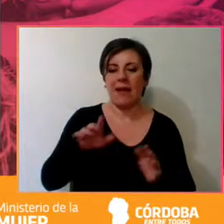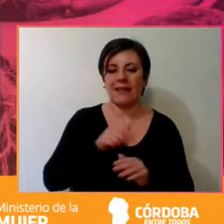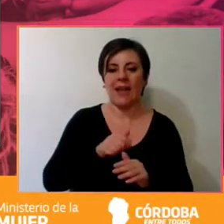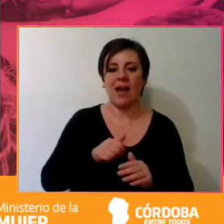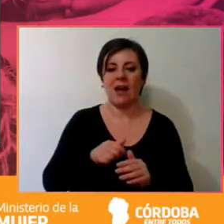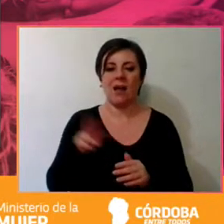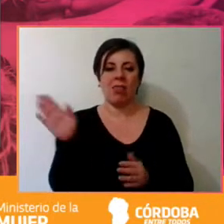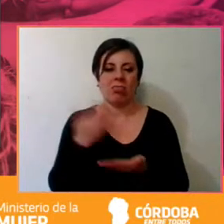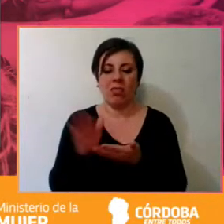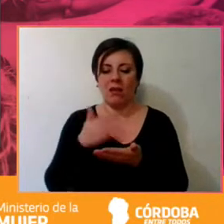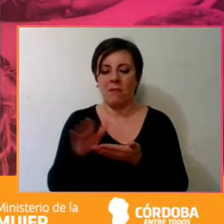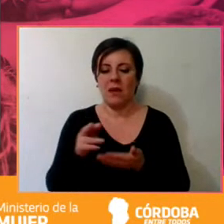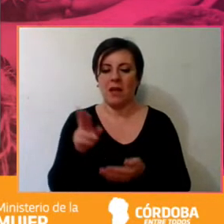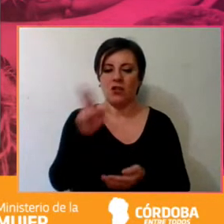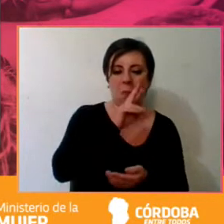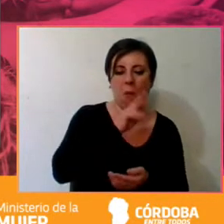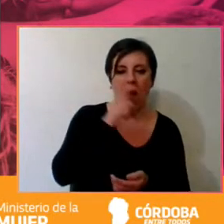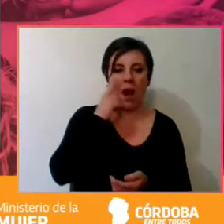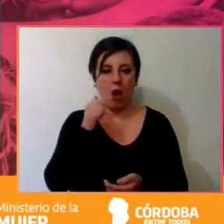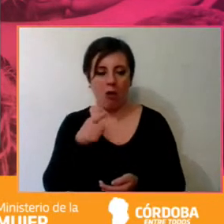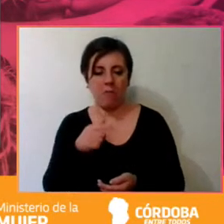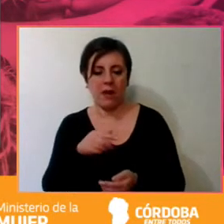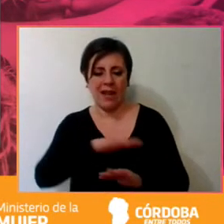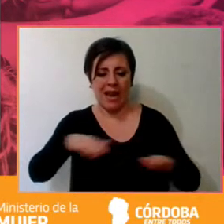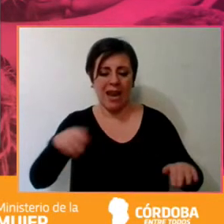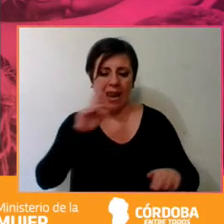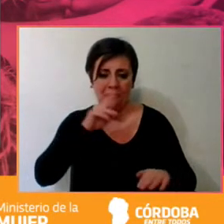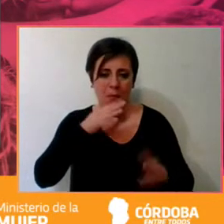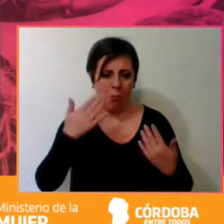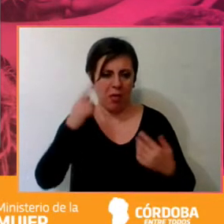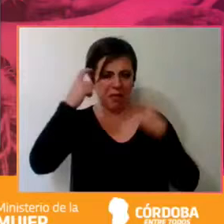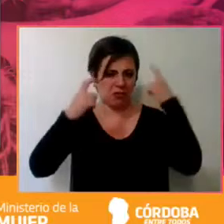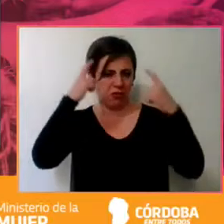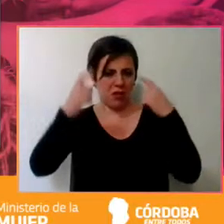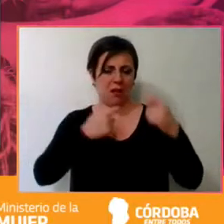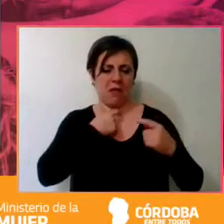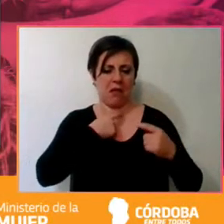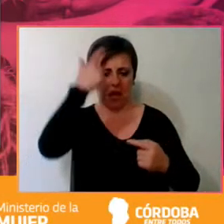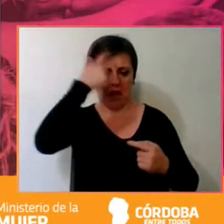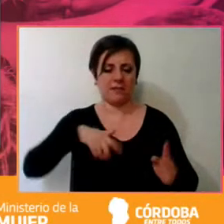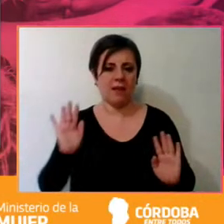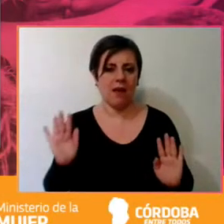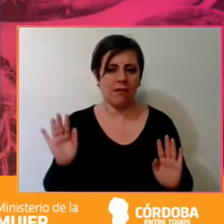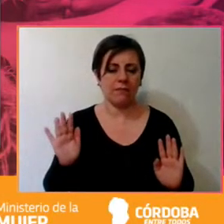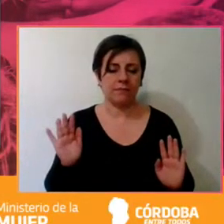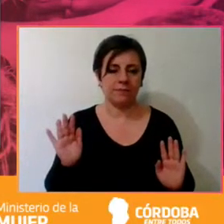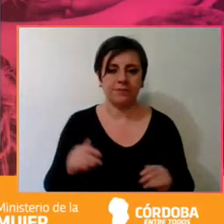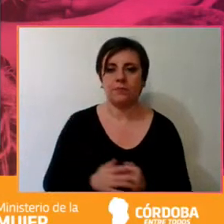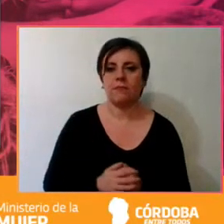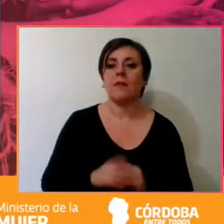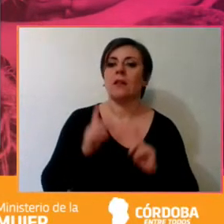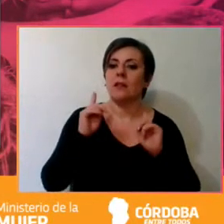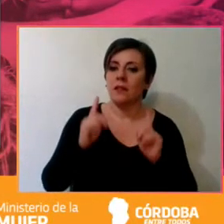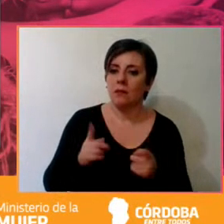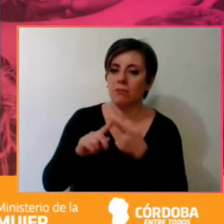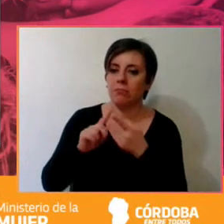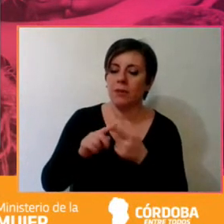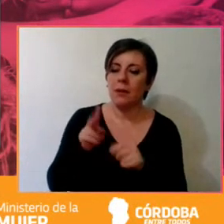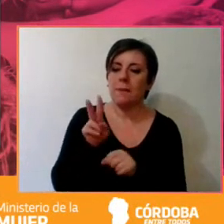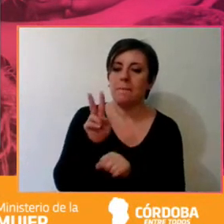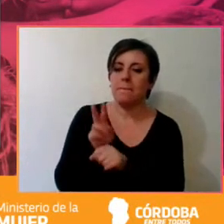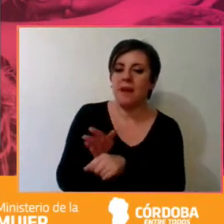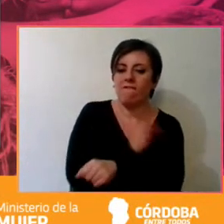esas niñas puedan soñar lo que quieran ser y esas oportunidades estén brindadas. También eso tiene que ver con prevenir